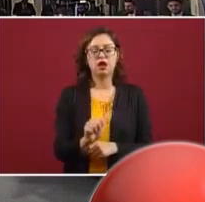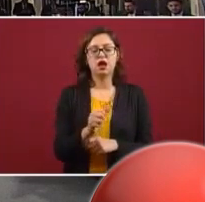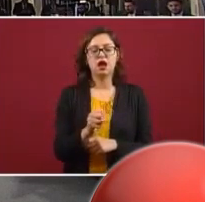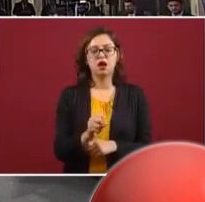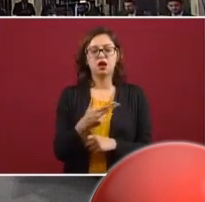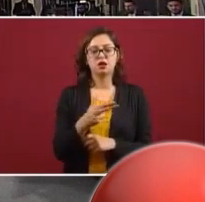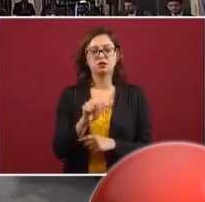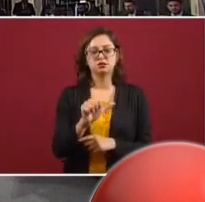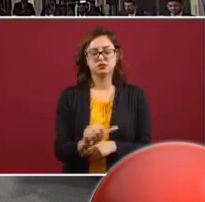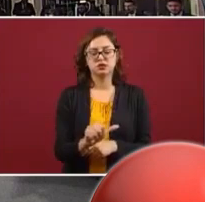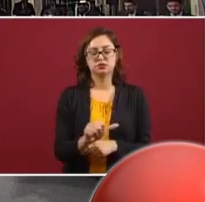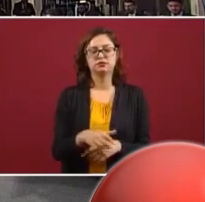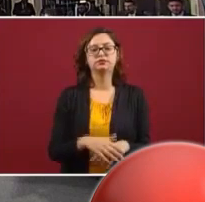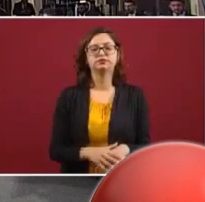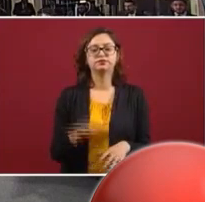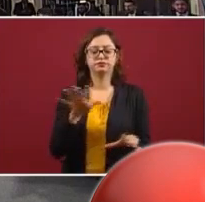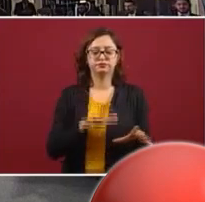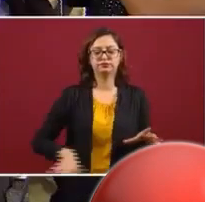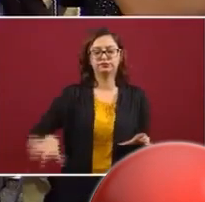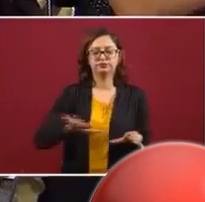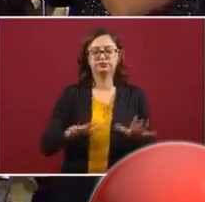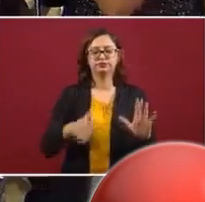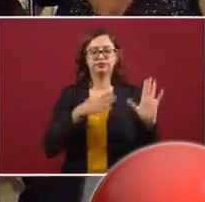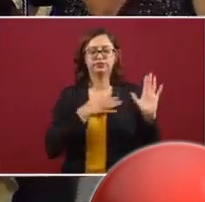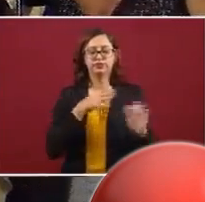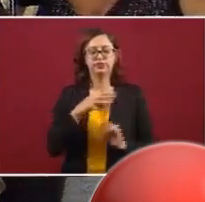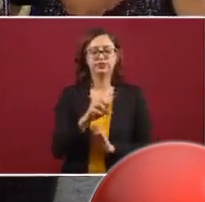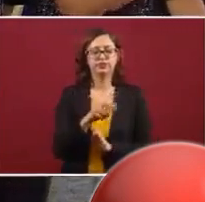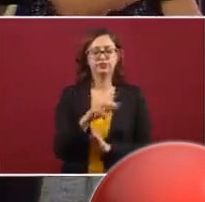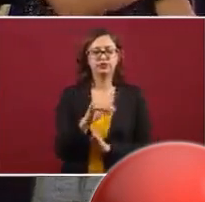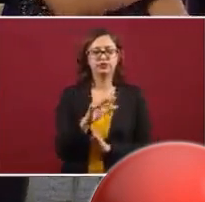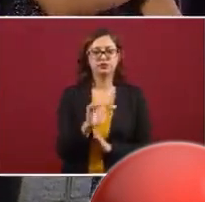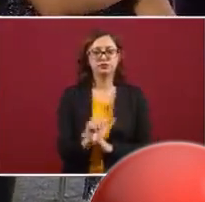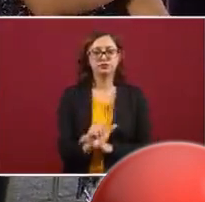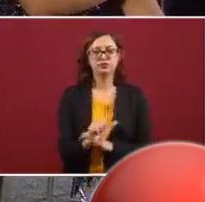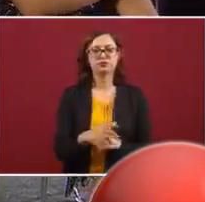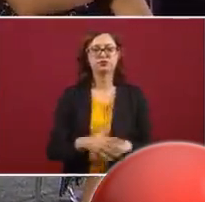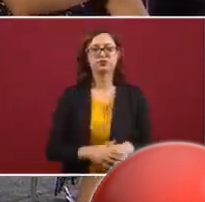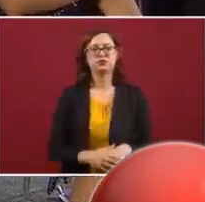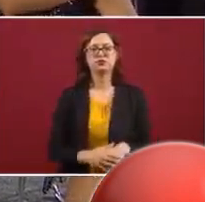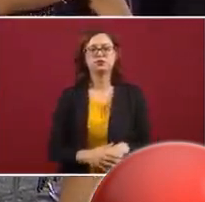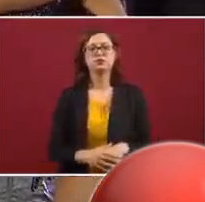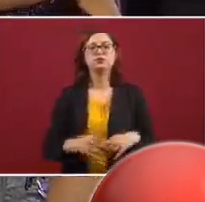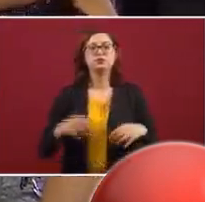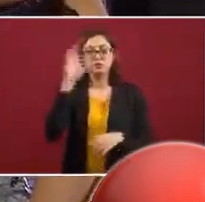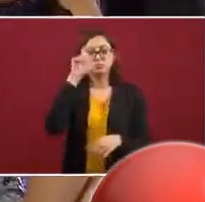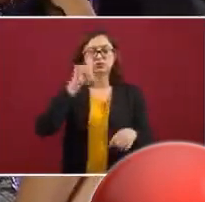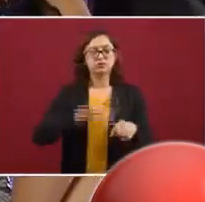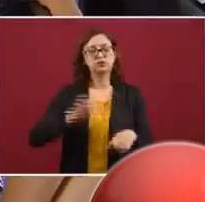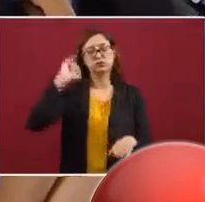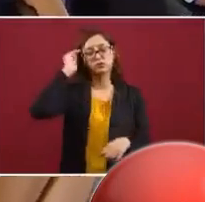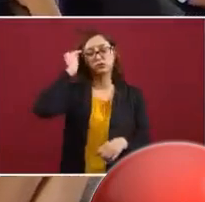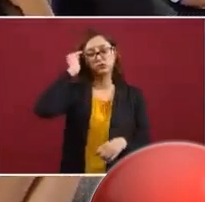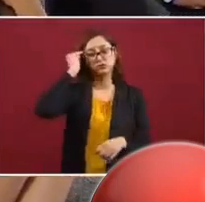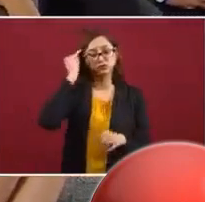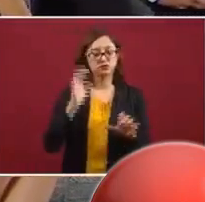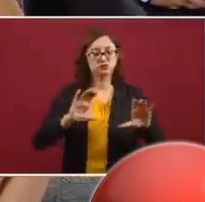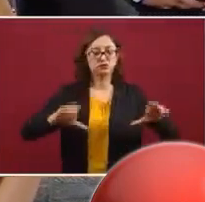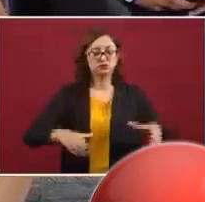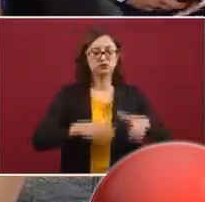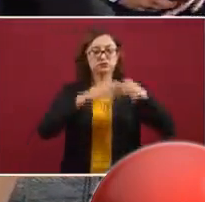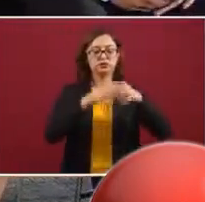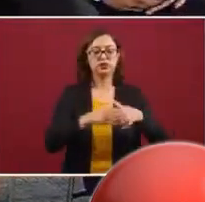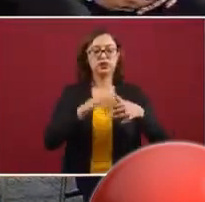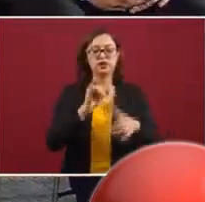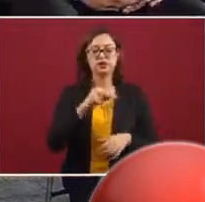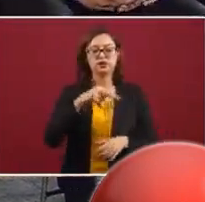Aguilar. En compromiso social, Mónica Morán Padilla. En el fortalecimiento de la cultura indígena, está el colectivo ENSAP